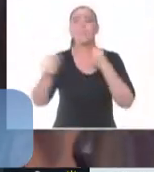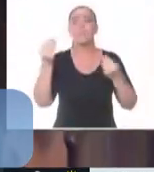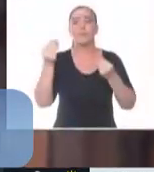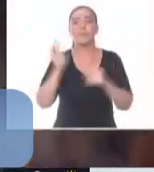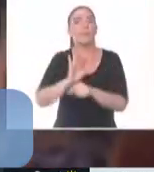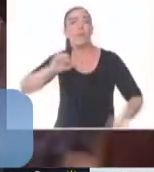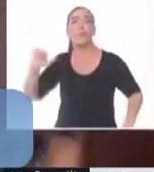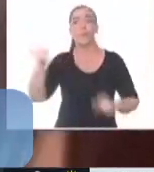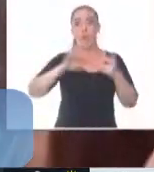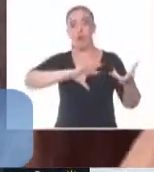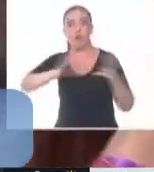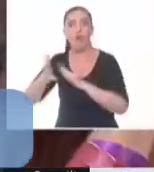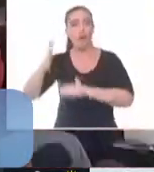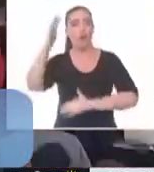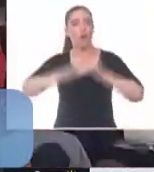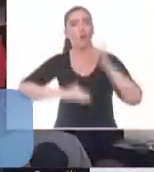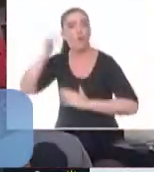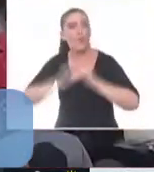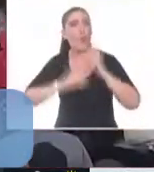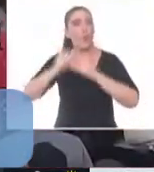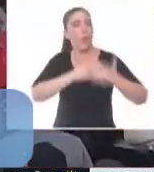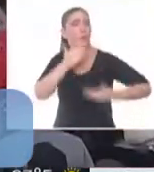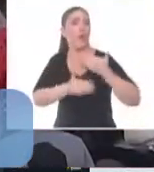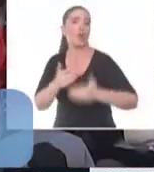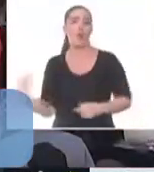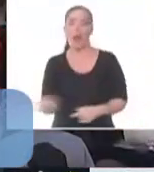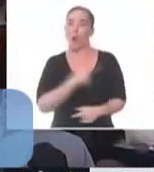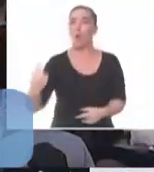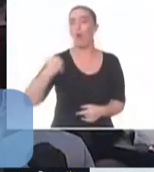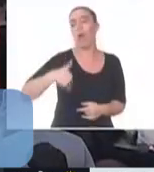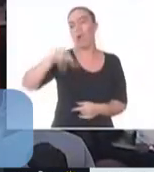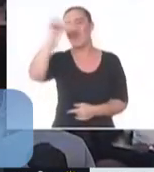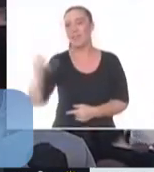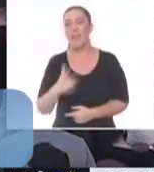es la mejor forma de construir progreso para nuestra nación.